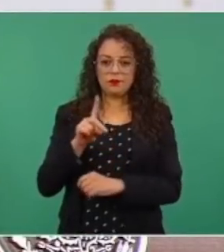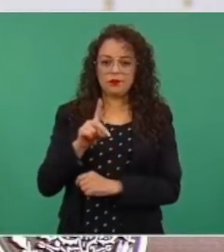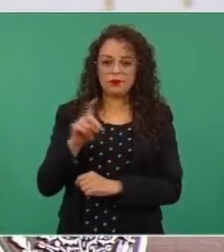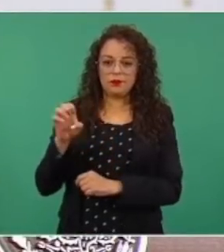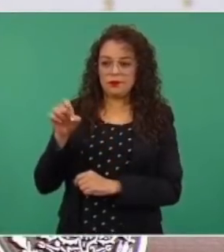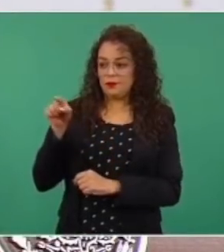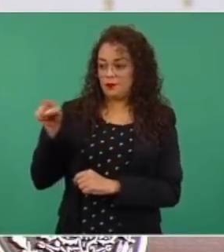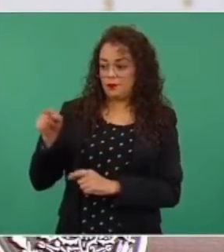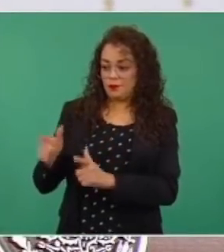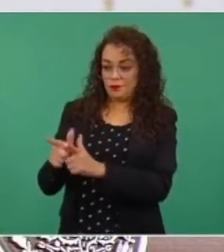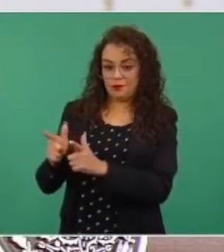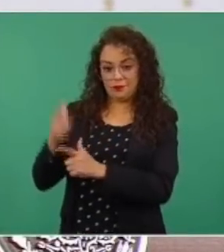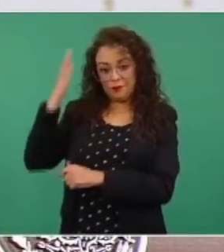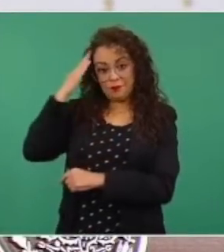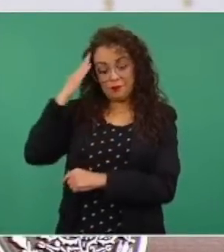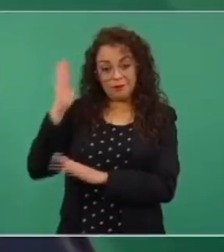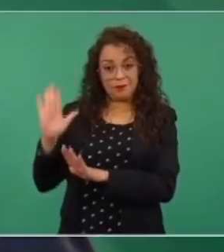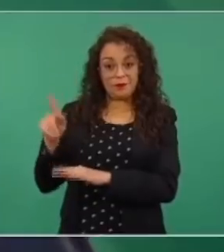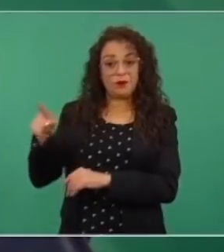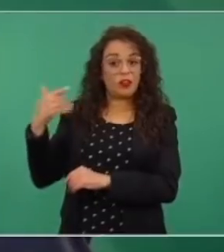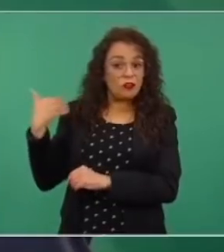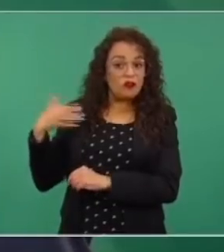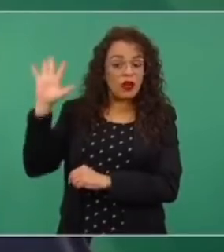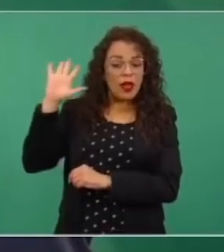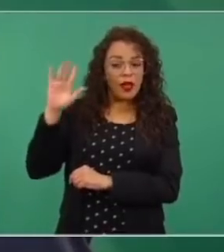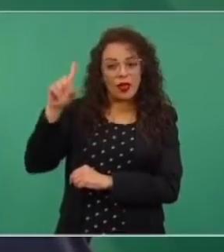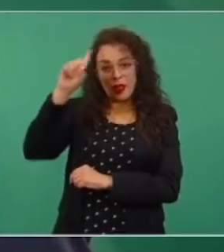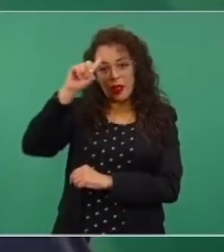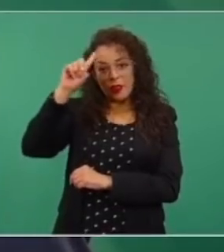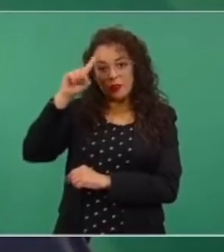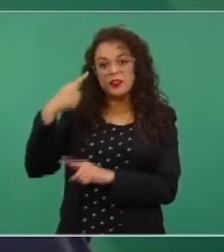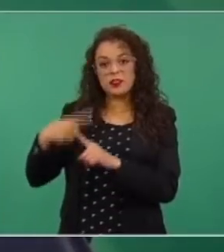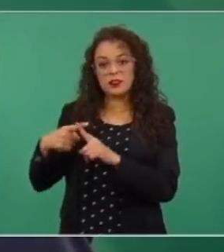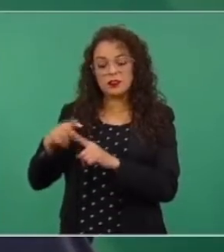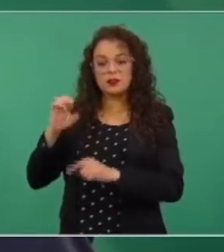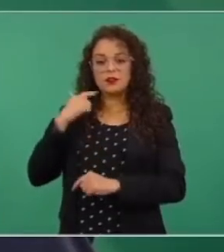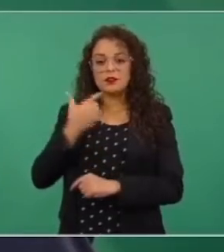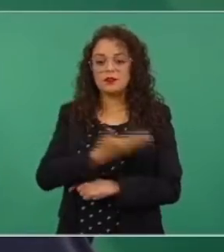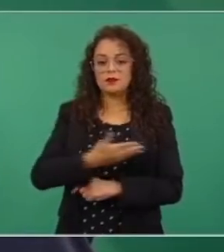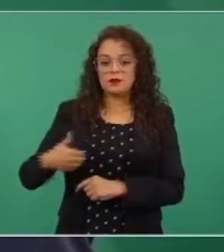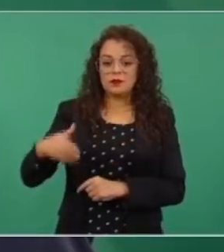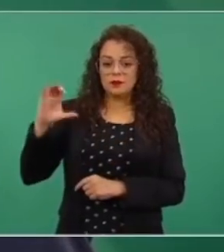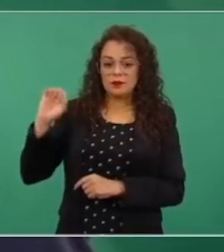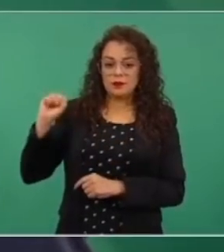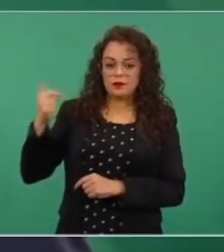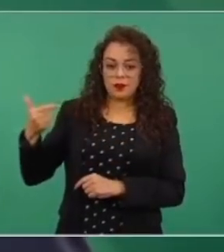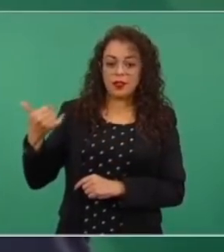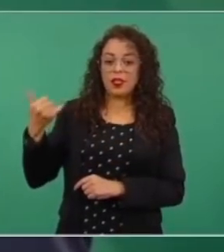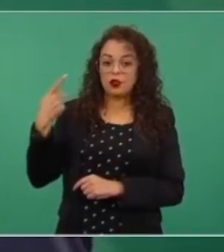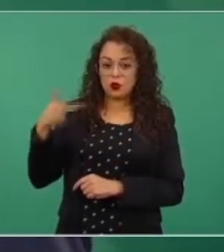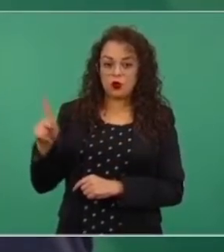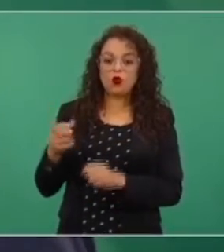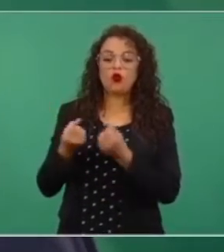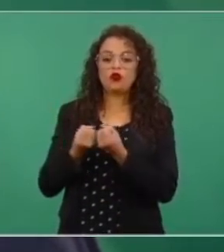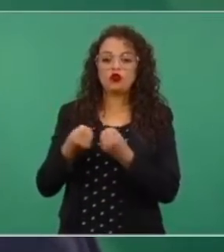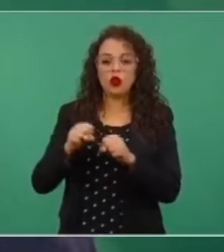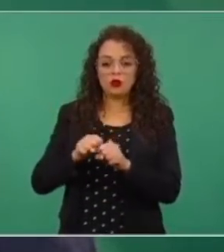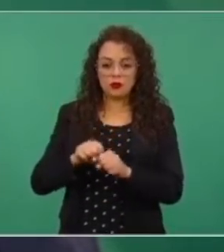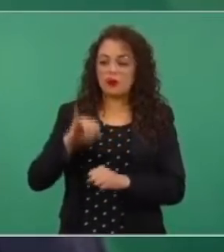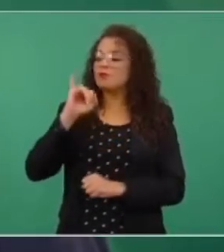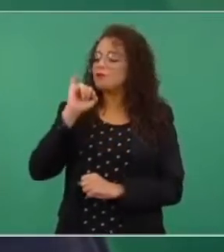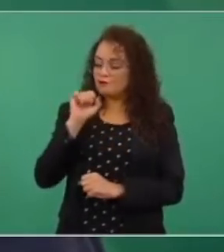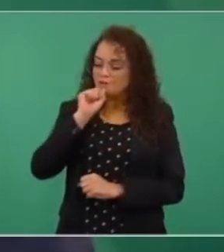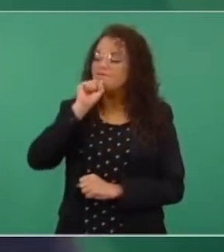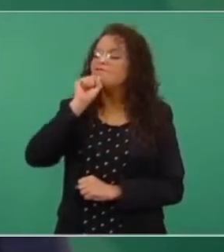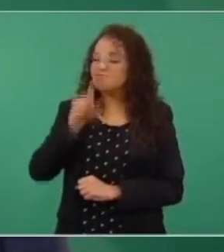potentados, que fue asesor de Salinas. Y su socio. Y también metido